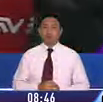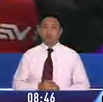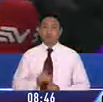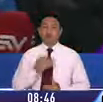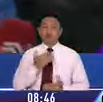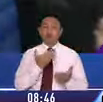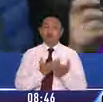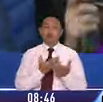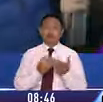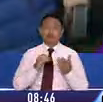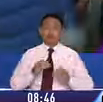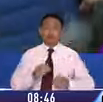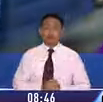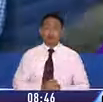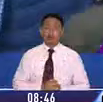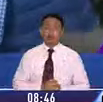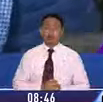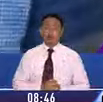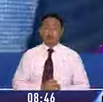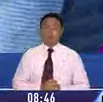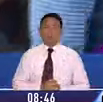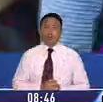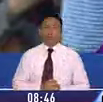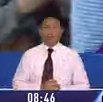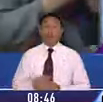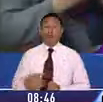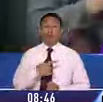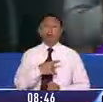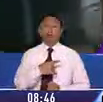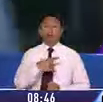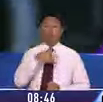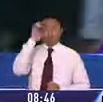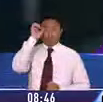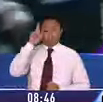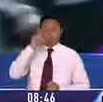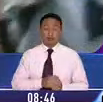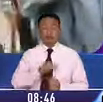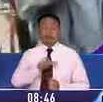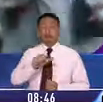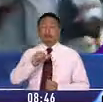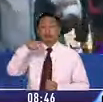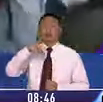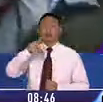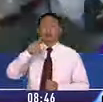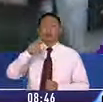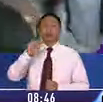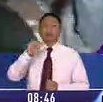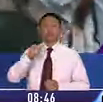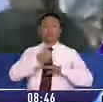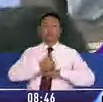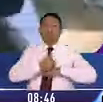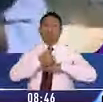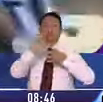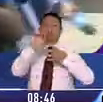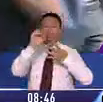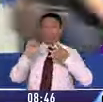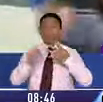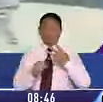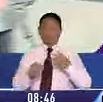Gracias. Gracias. Bien, bueno, han sido las palabras de Andrea Montalvo, titular de la CENESID.